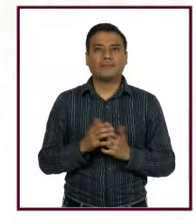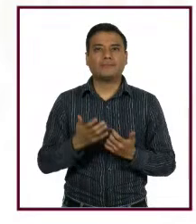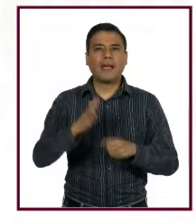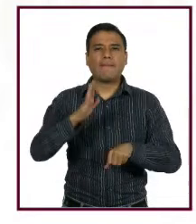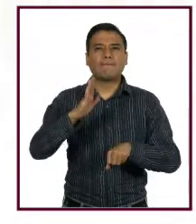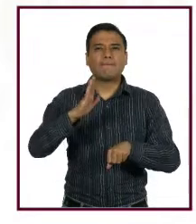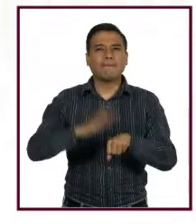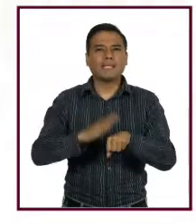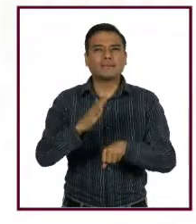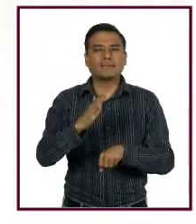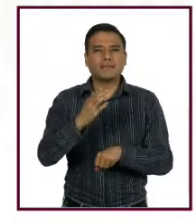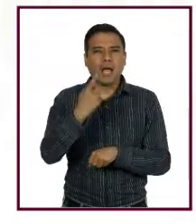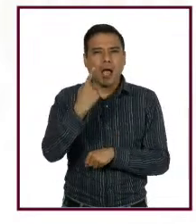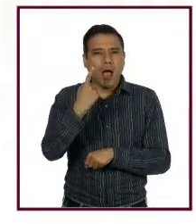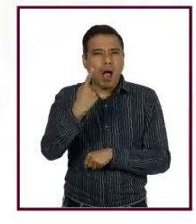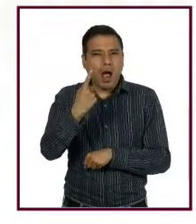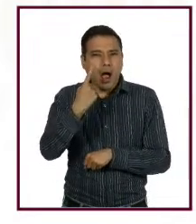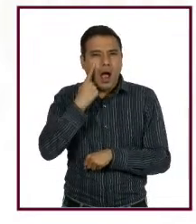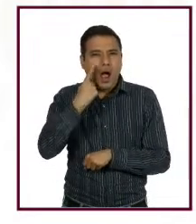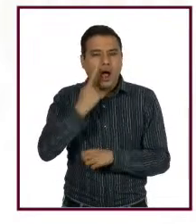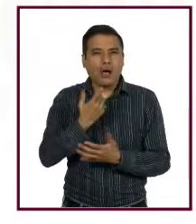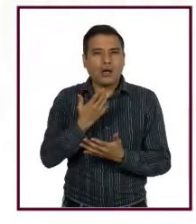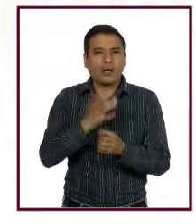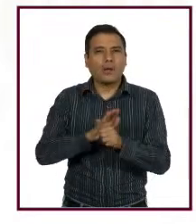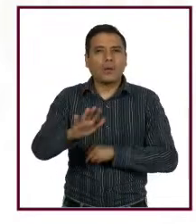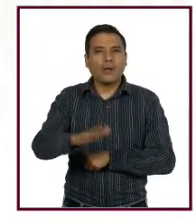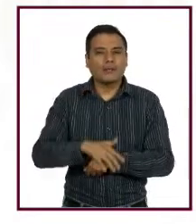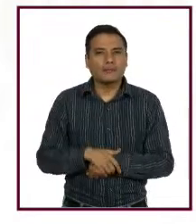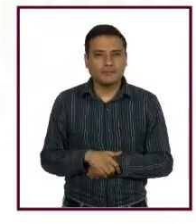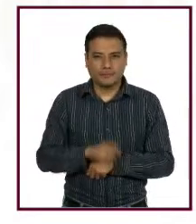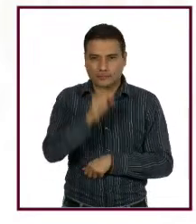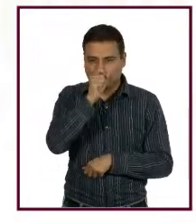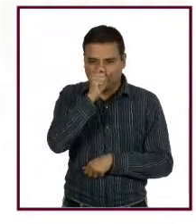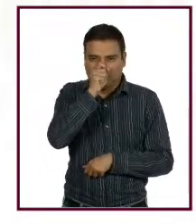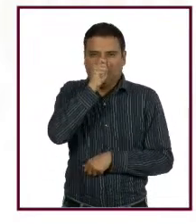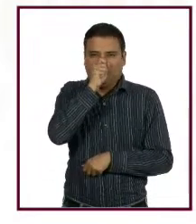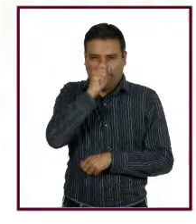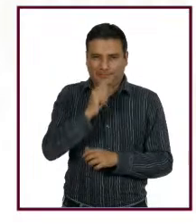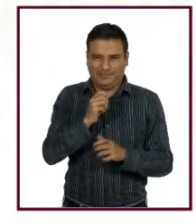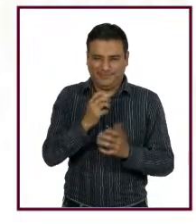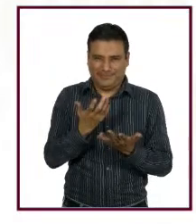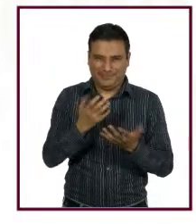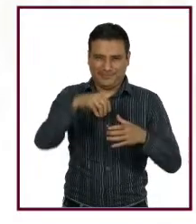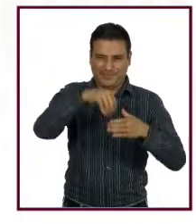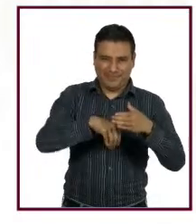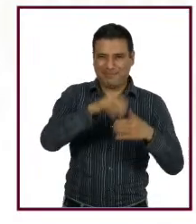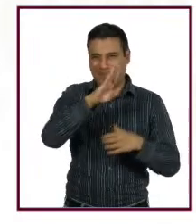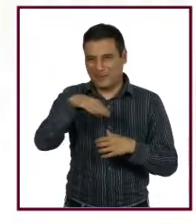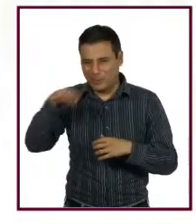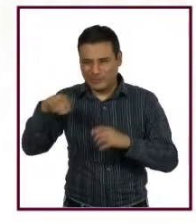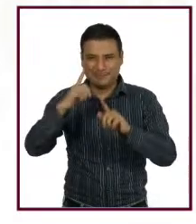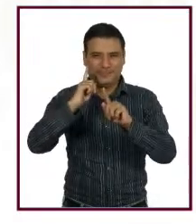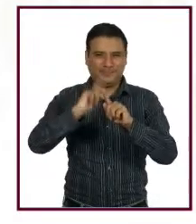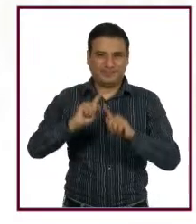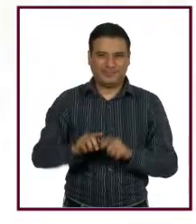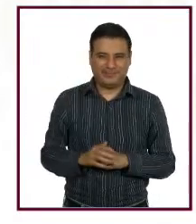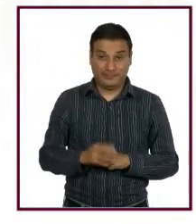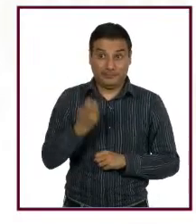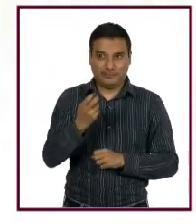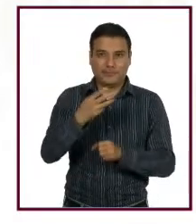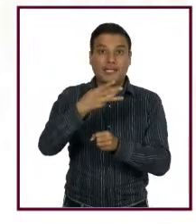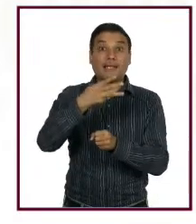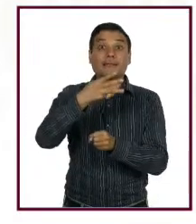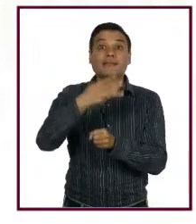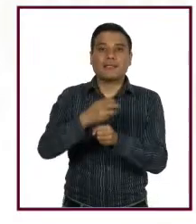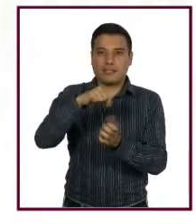inhalables específicamente los disolventes, pero en el grupo general de inhalables lo tenemos en el tercer